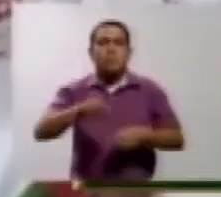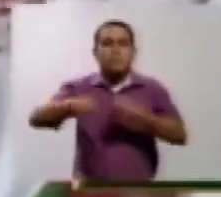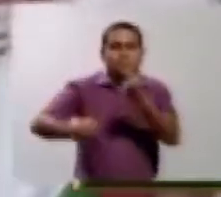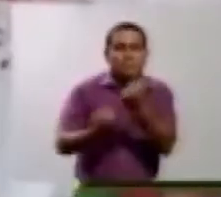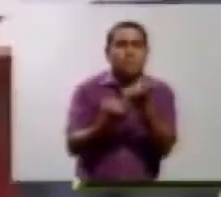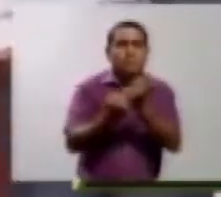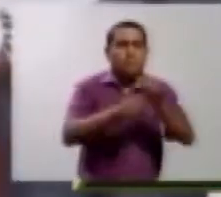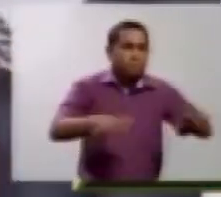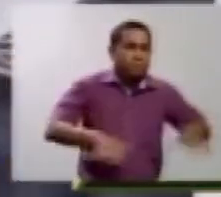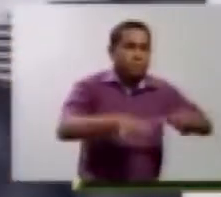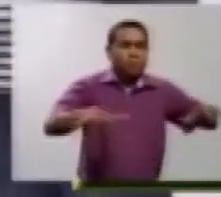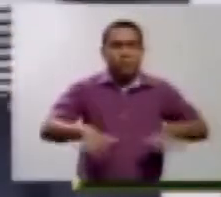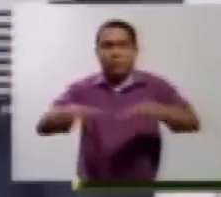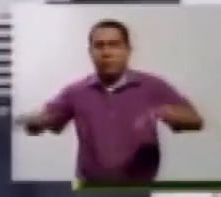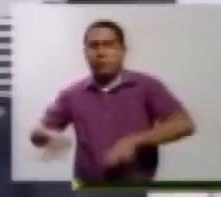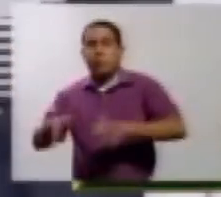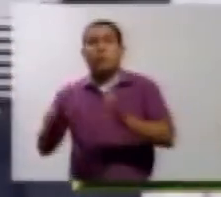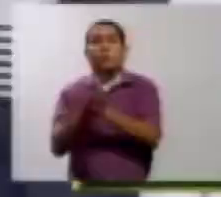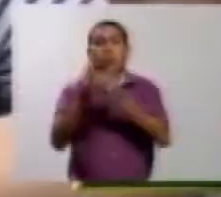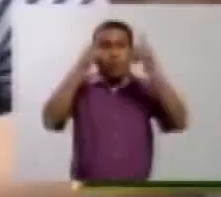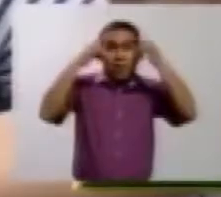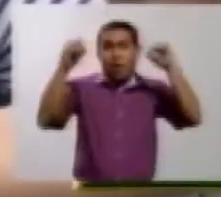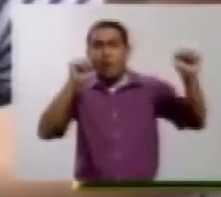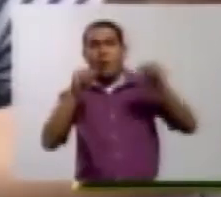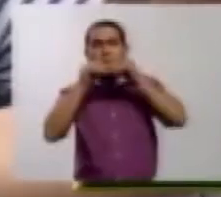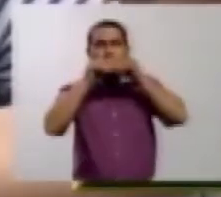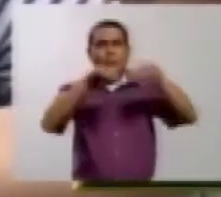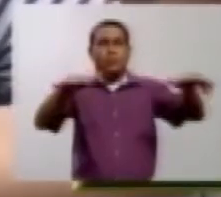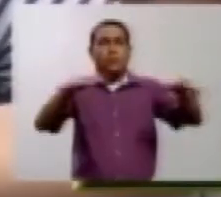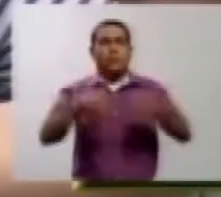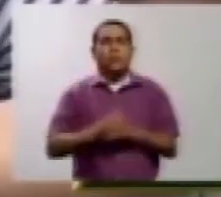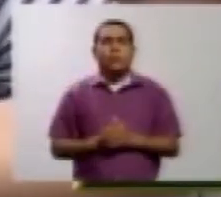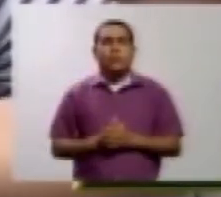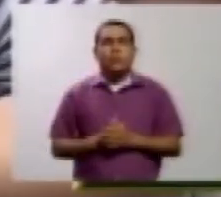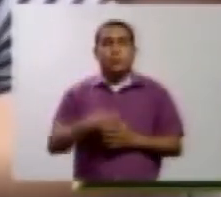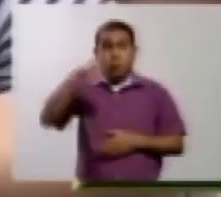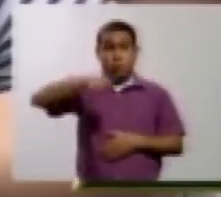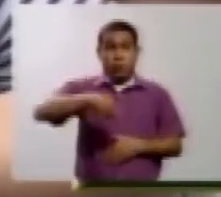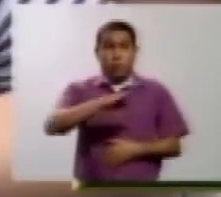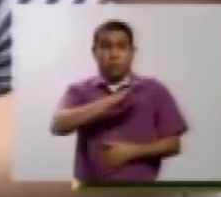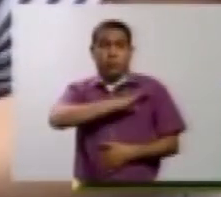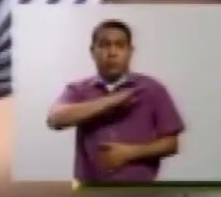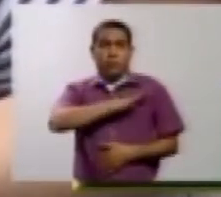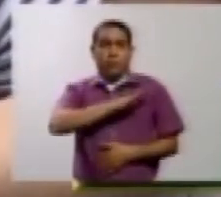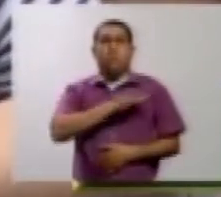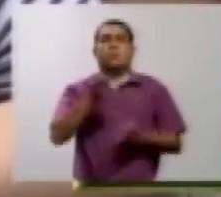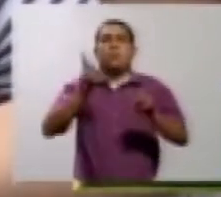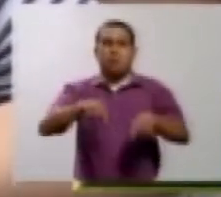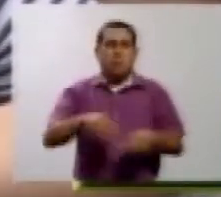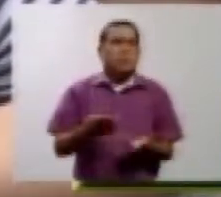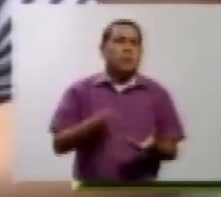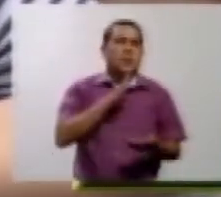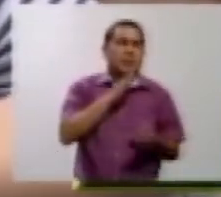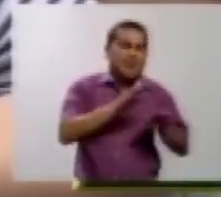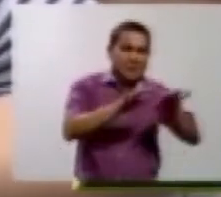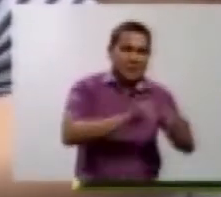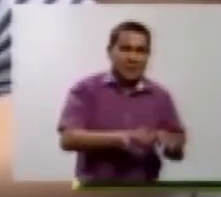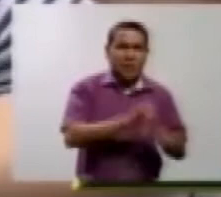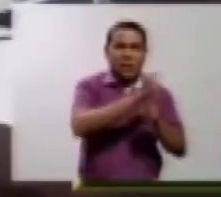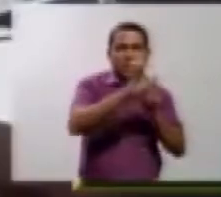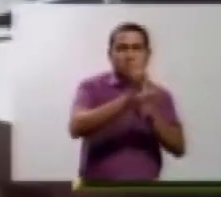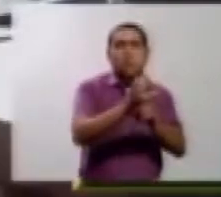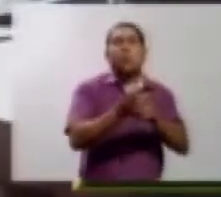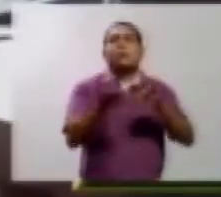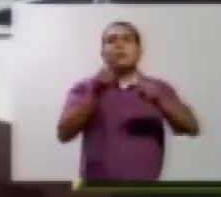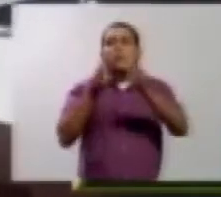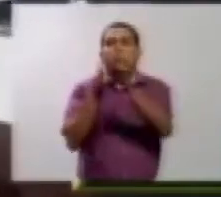actividades que han mantenido el carnaval de carácter público. Hoy tiene el alcalde, tiene el secretario de Cultura la herramienta necesaria